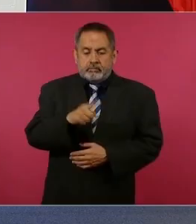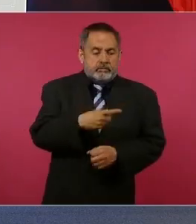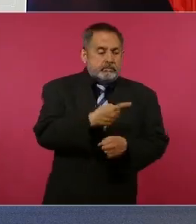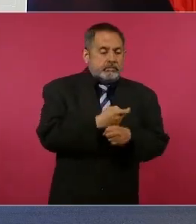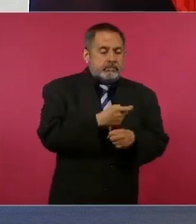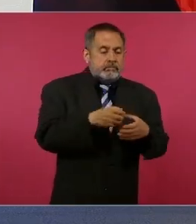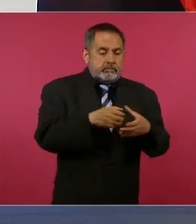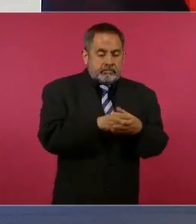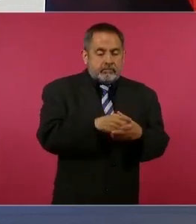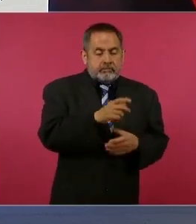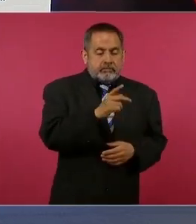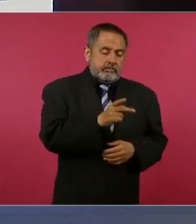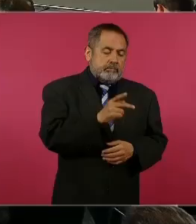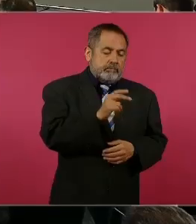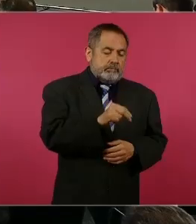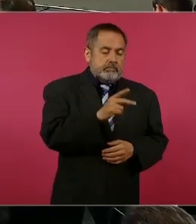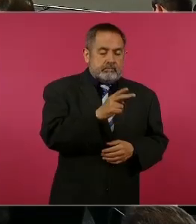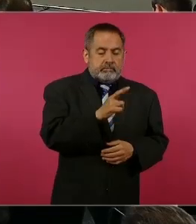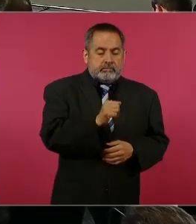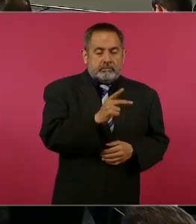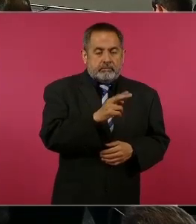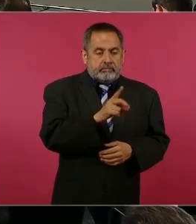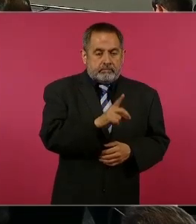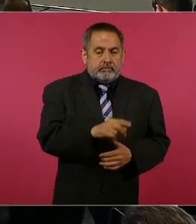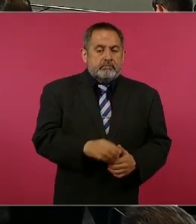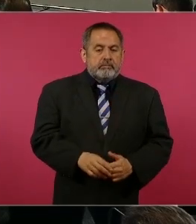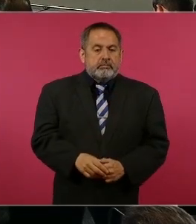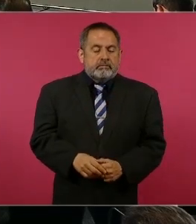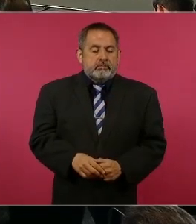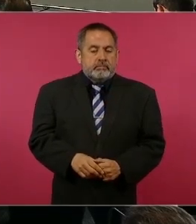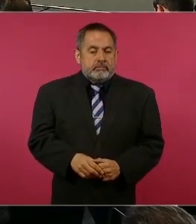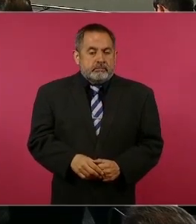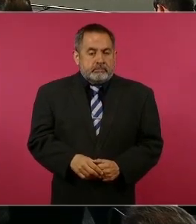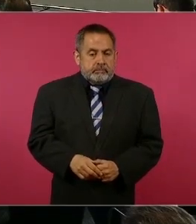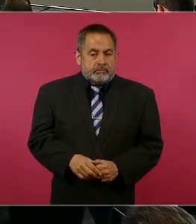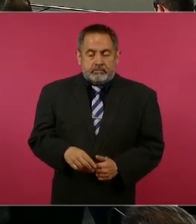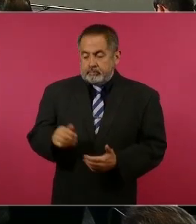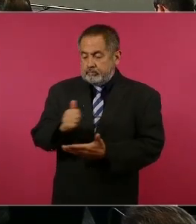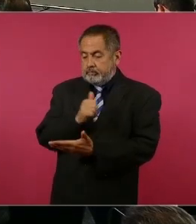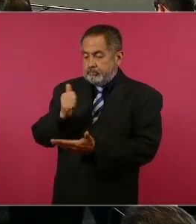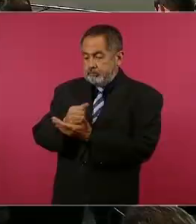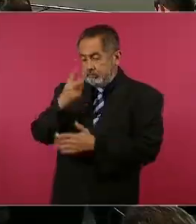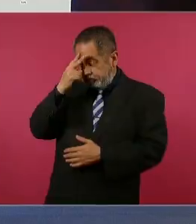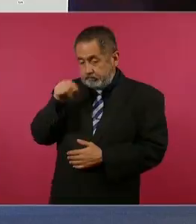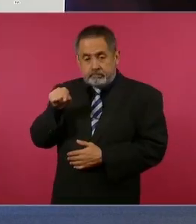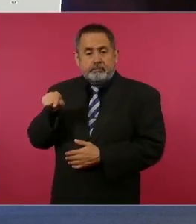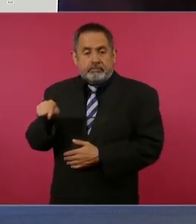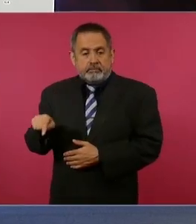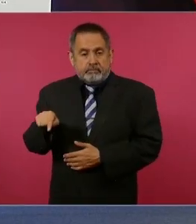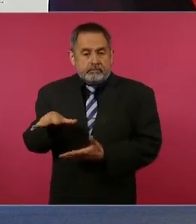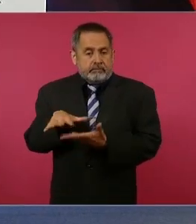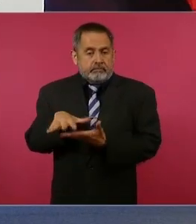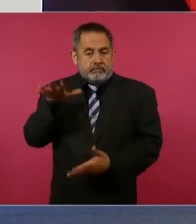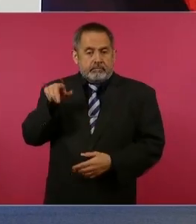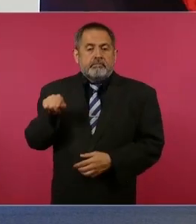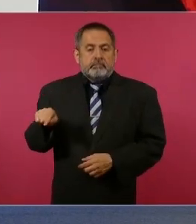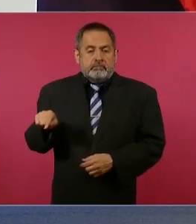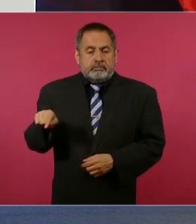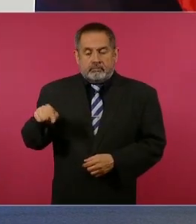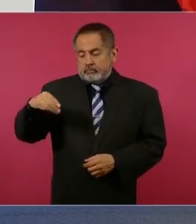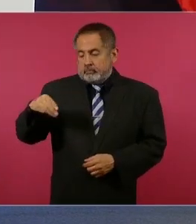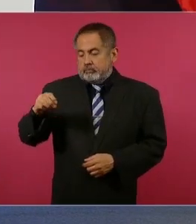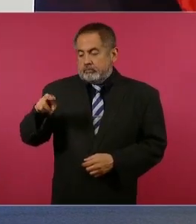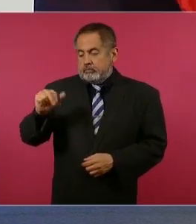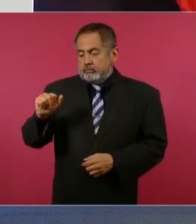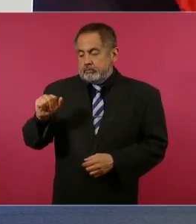PRI, PRD. Adelante. En el caso de la Ciudad de México, por mayoría,